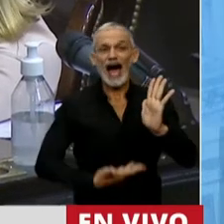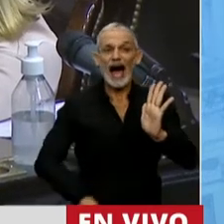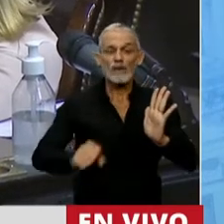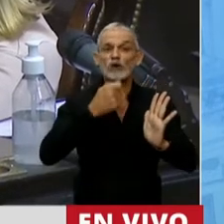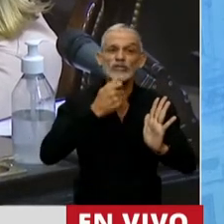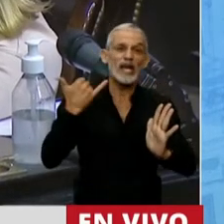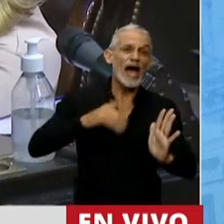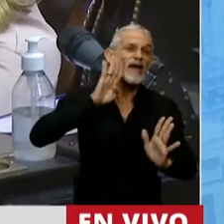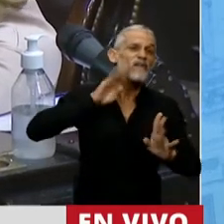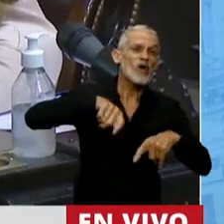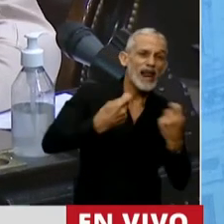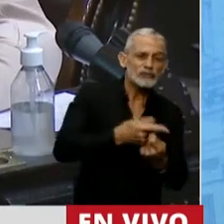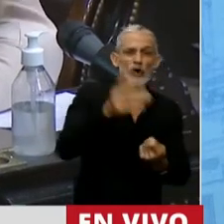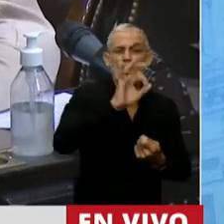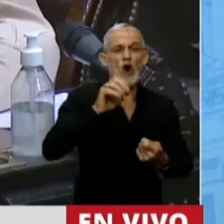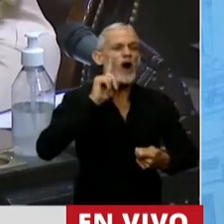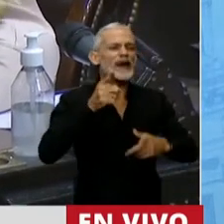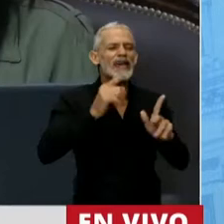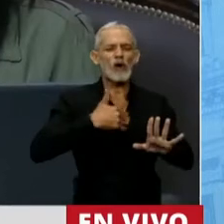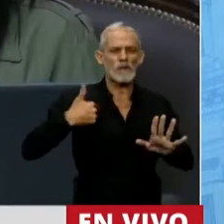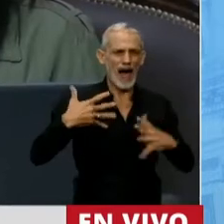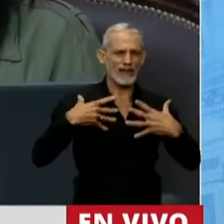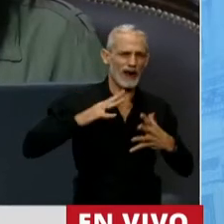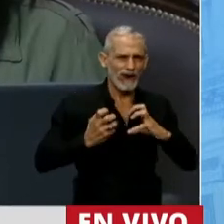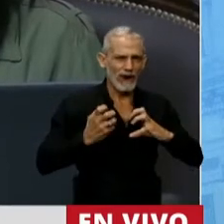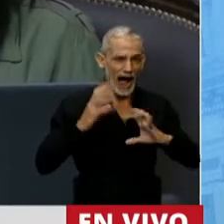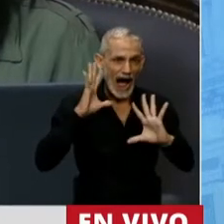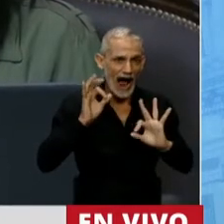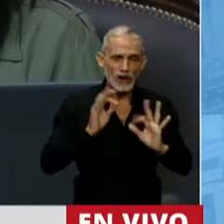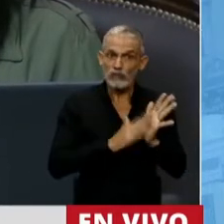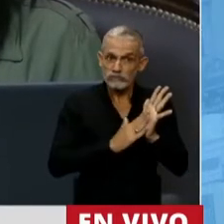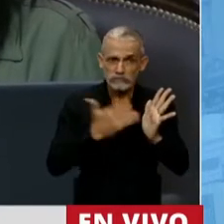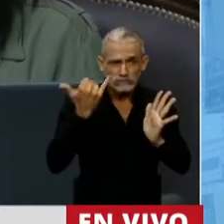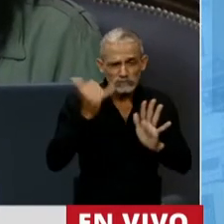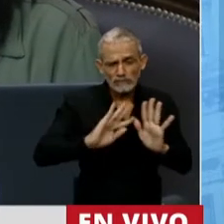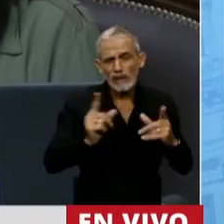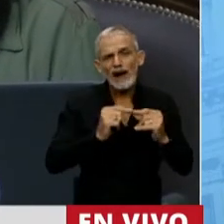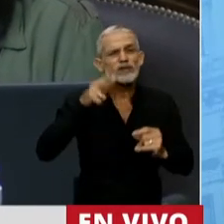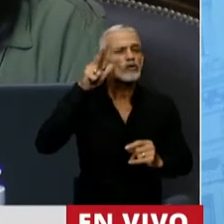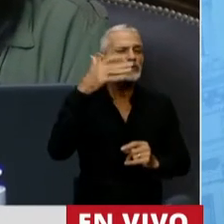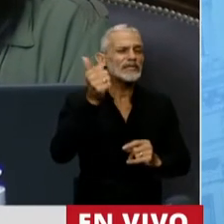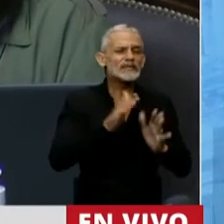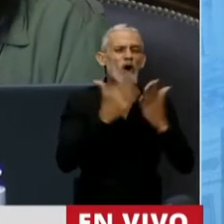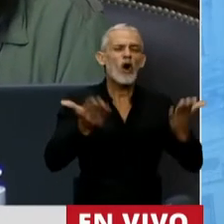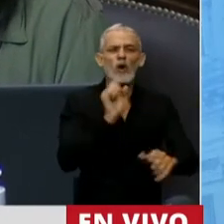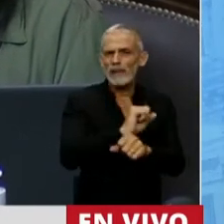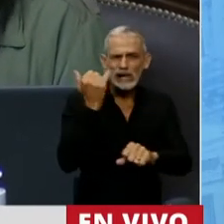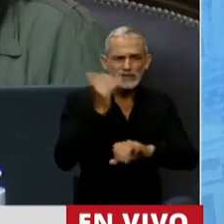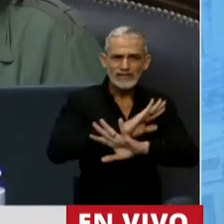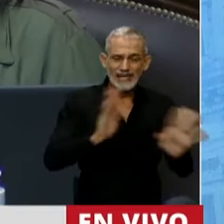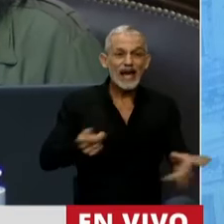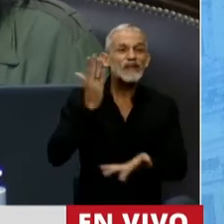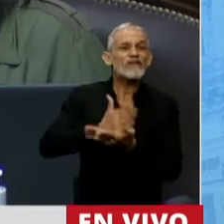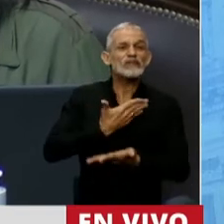en caso de violación o riesgos para la salud de la madre esto ya que está garantizado en el artículo 86 del código penal y en el